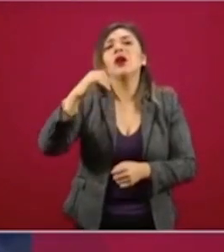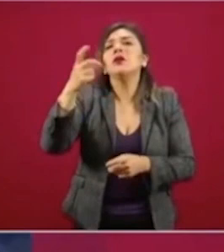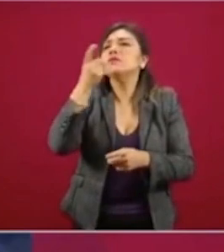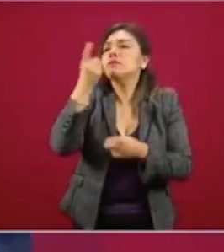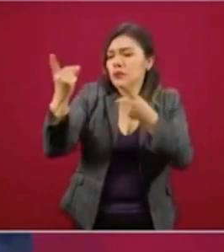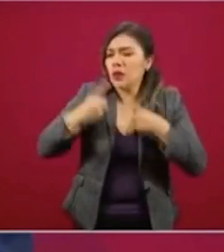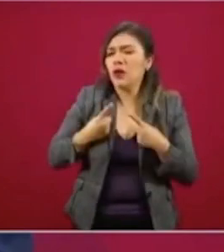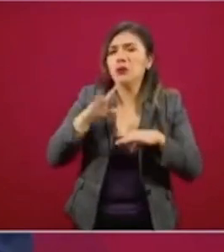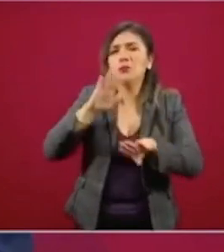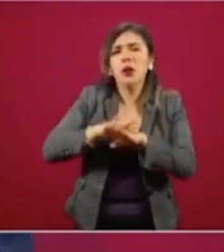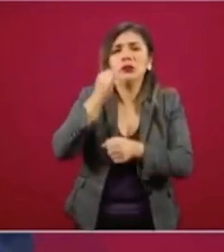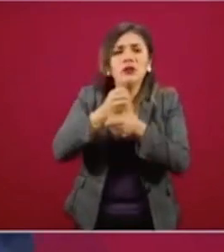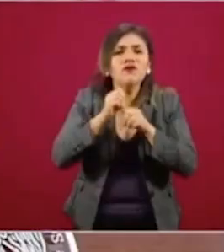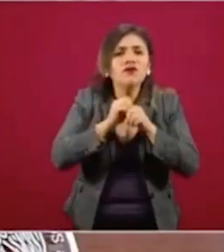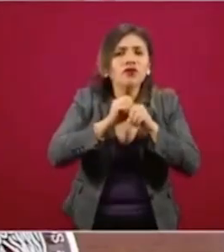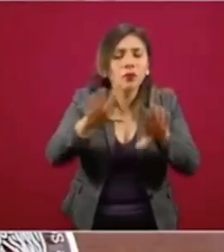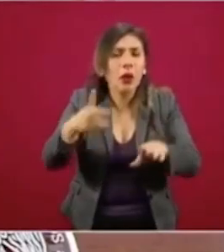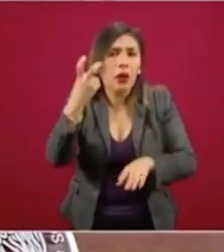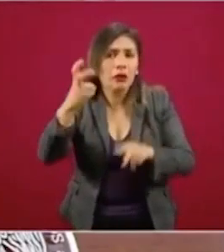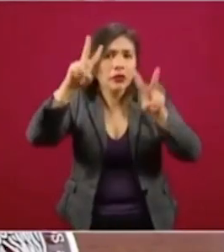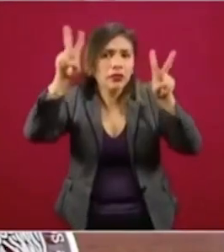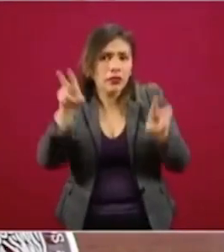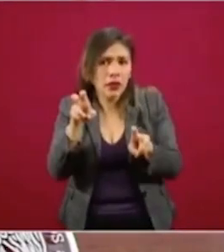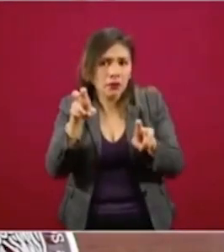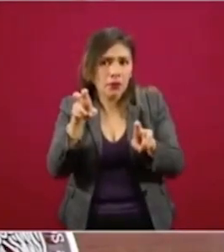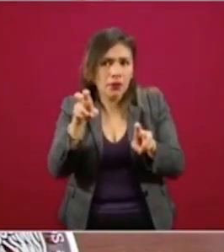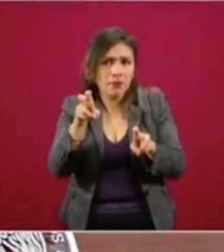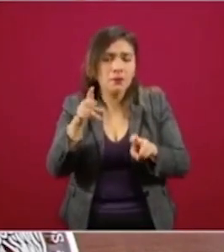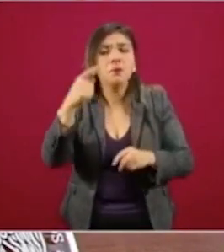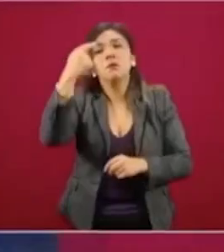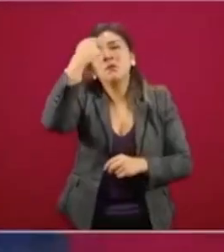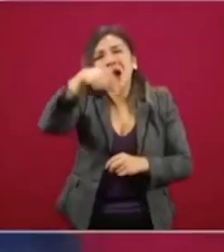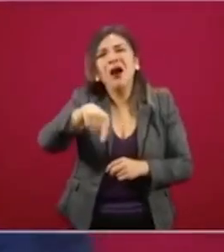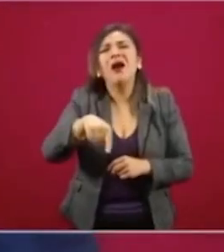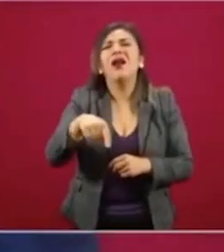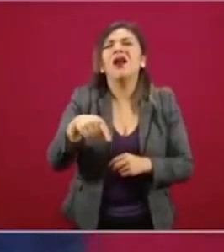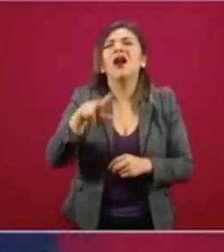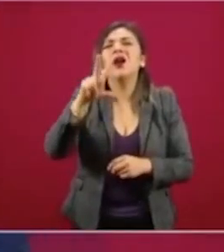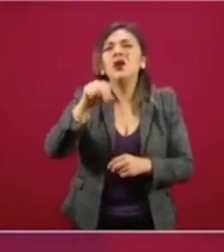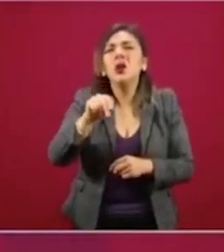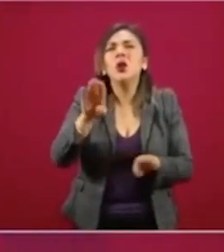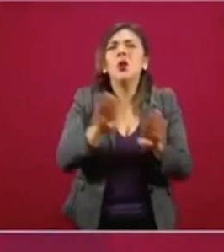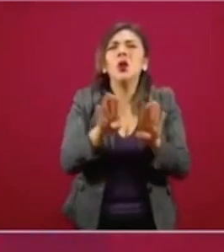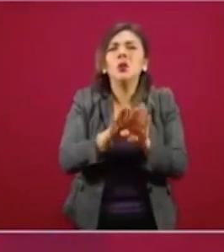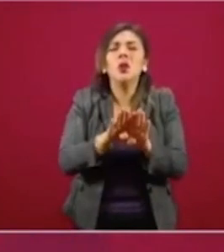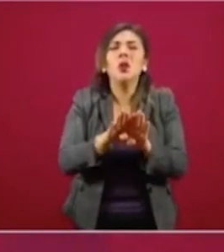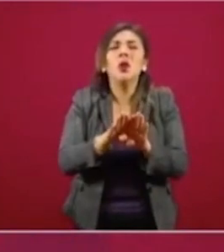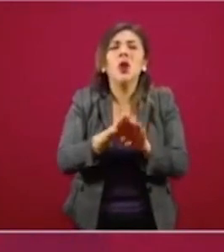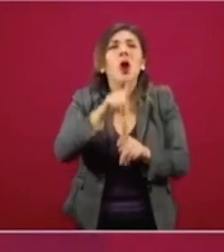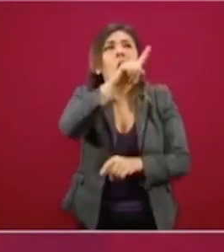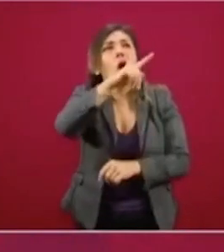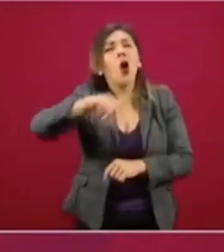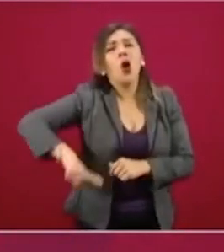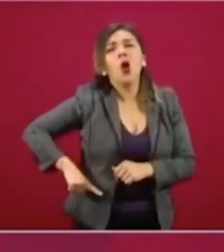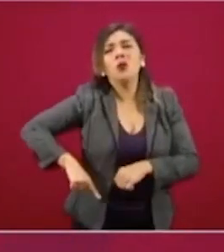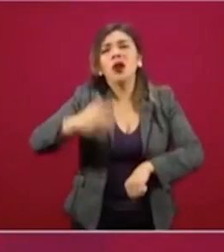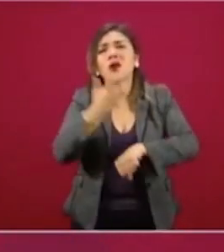información sobre este tema, para no pedir algo al gobierno de Estados